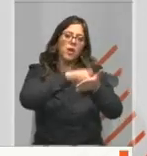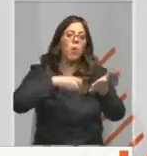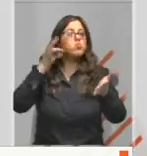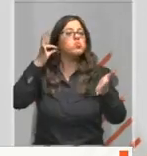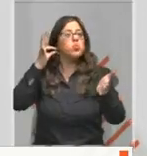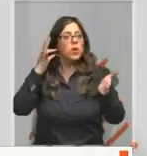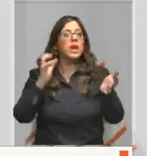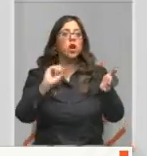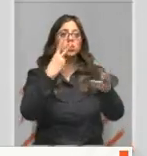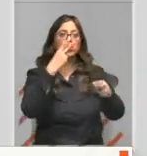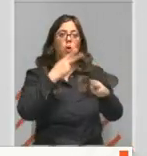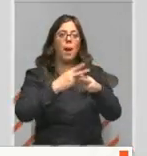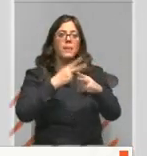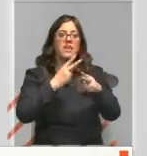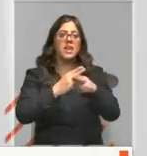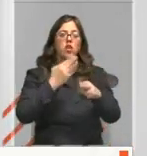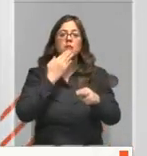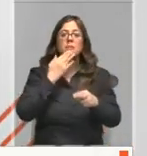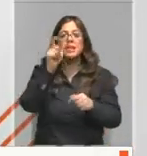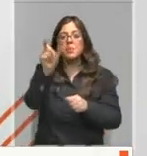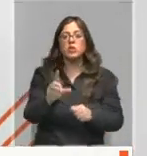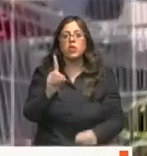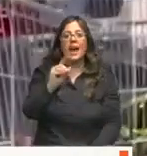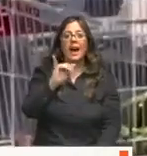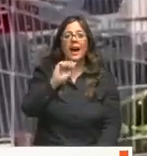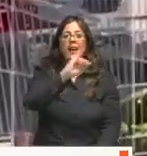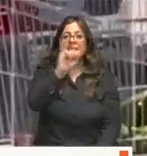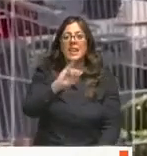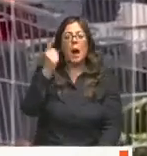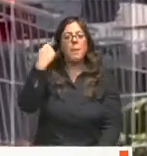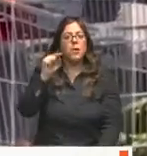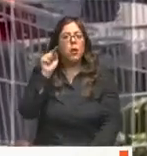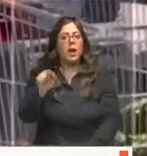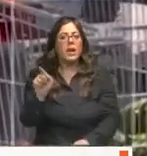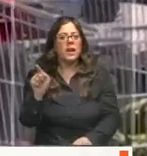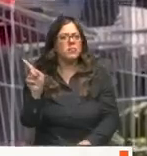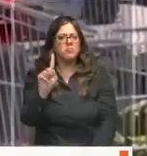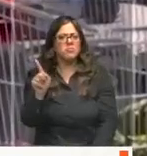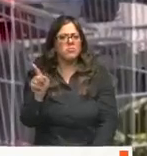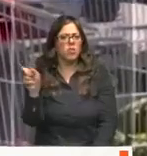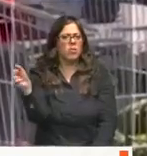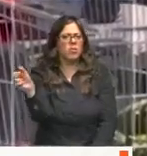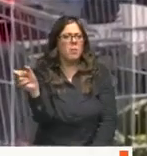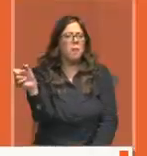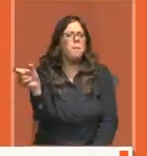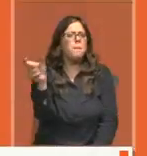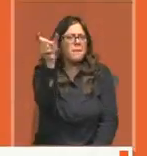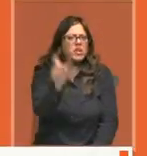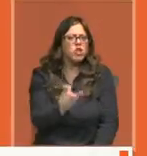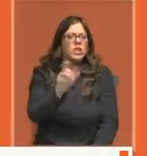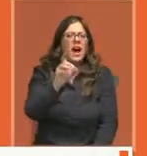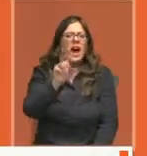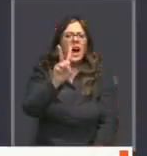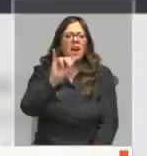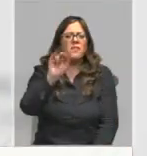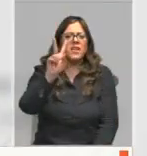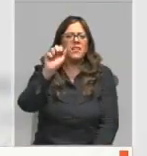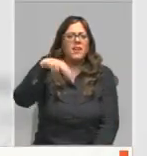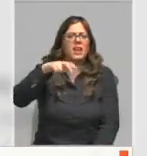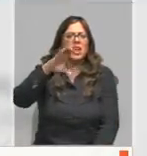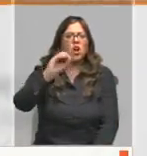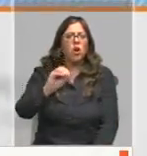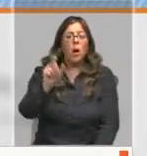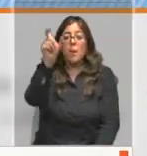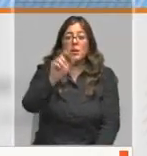mujer con su segundo apellido junto con la de Díaz sin embargo no figura la rúbrica de Vivanco su relato continúa Eduardo es muy insistente